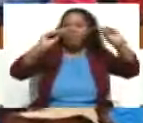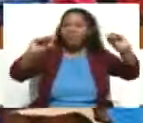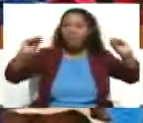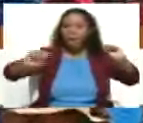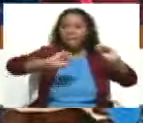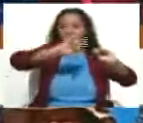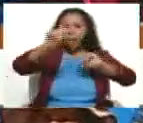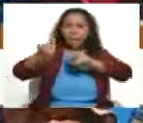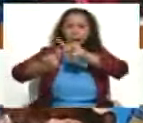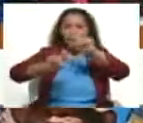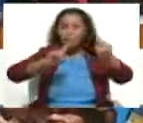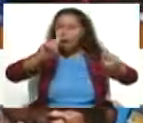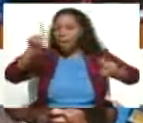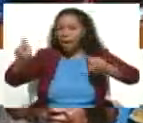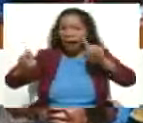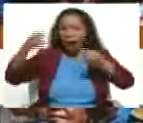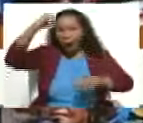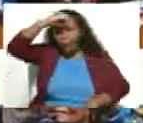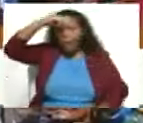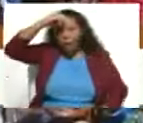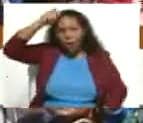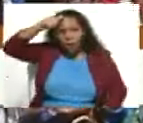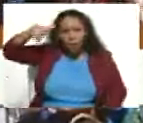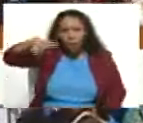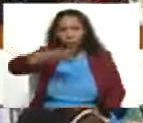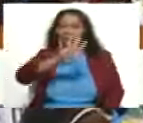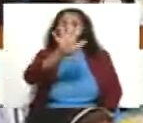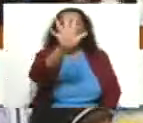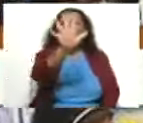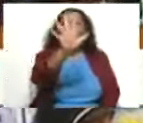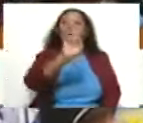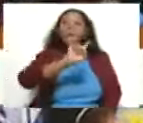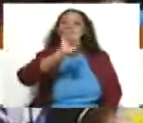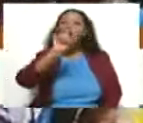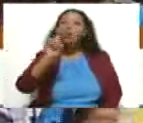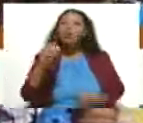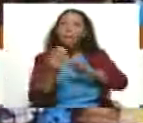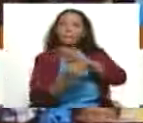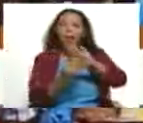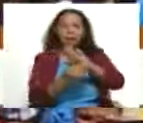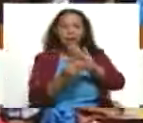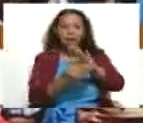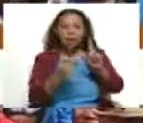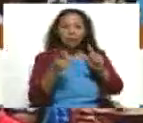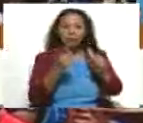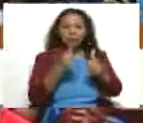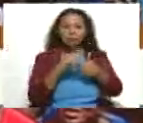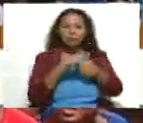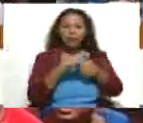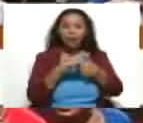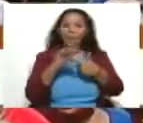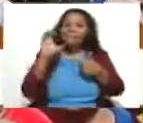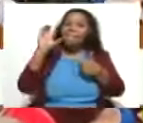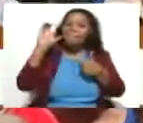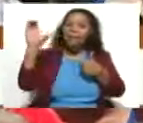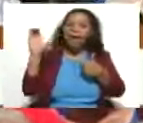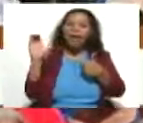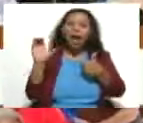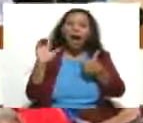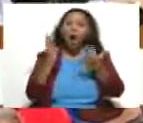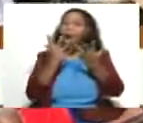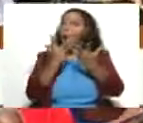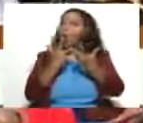a un referéndum consultivo, con 5 preguntas básicas. Que los patriotas, sin color